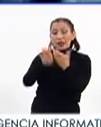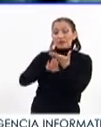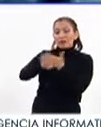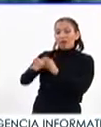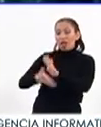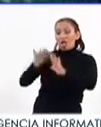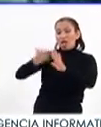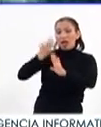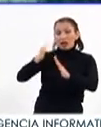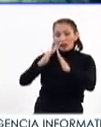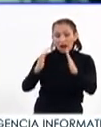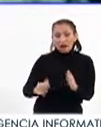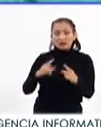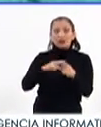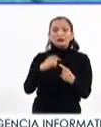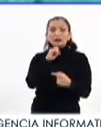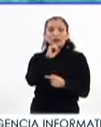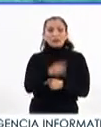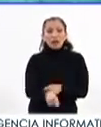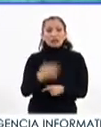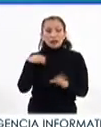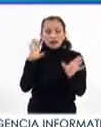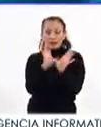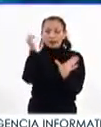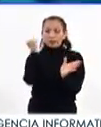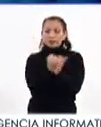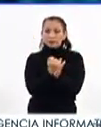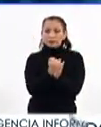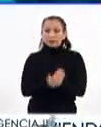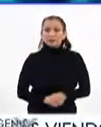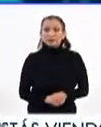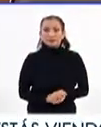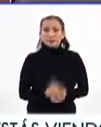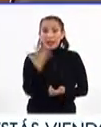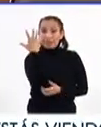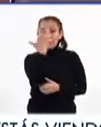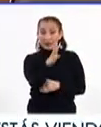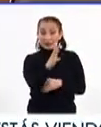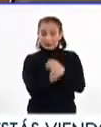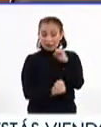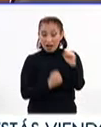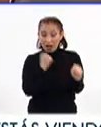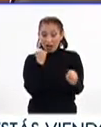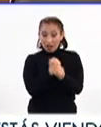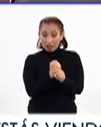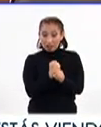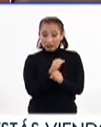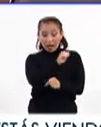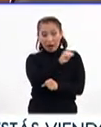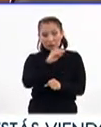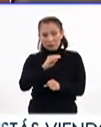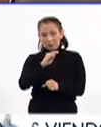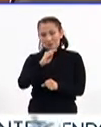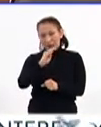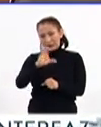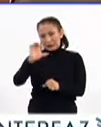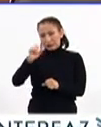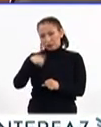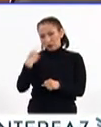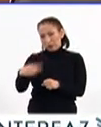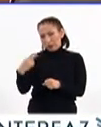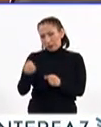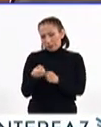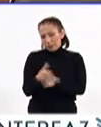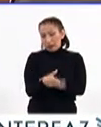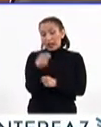la construcción de obras públicas, así como su certificación nacional. En 10 años, las ADBCs, como bien se conocen,